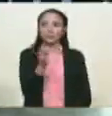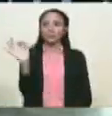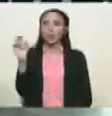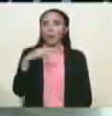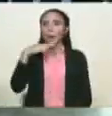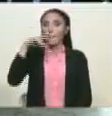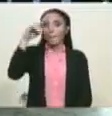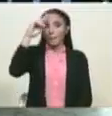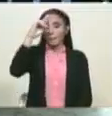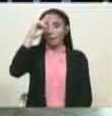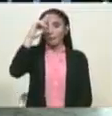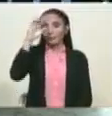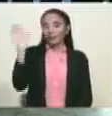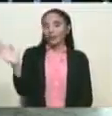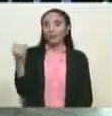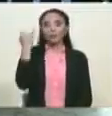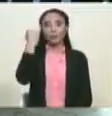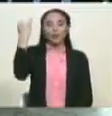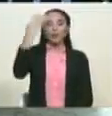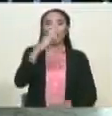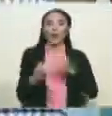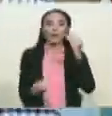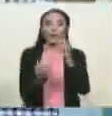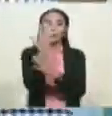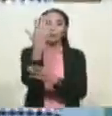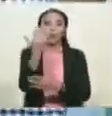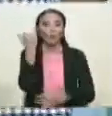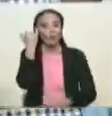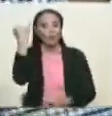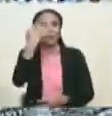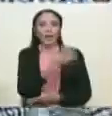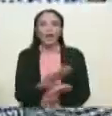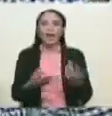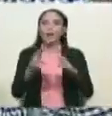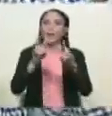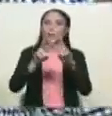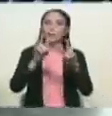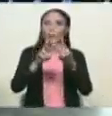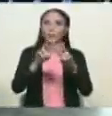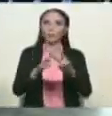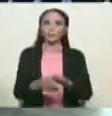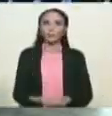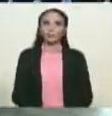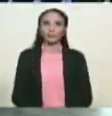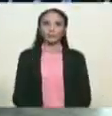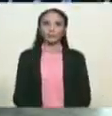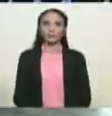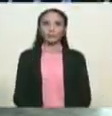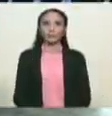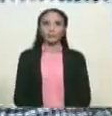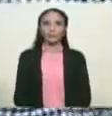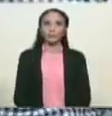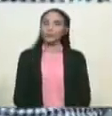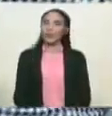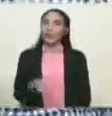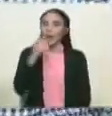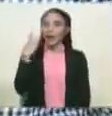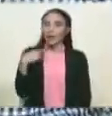padre fundador junto al comandante Chávez de la gran misión Vivienda Venezuela. Ricardo, ayer llegamos